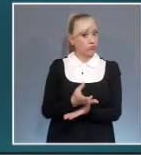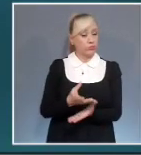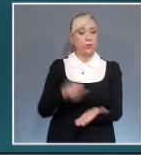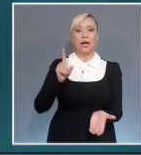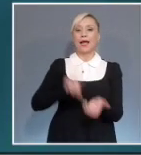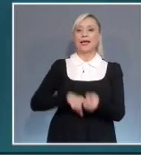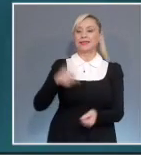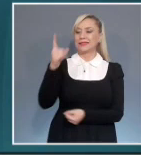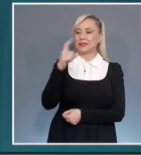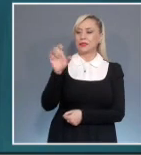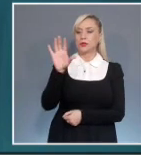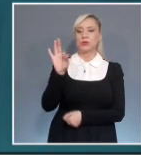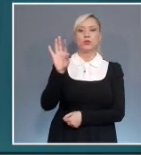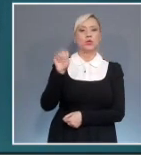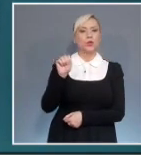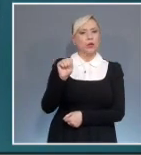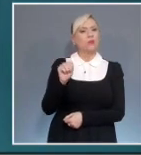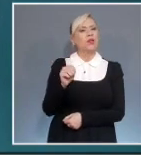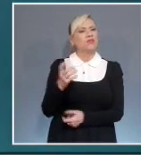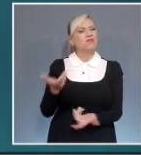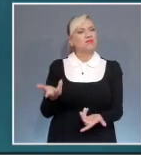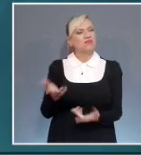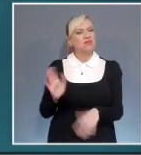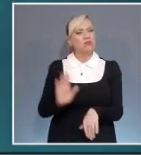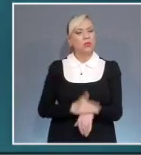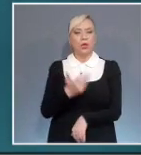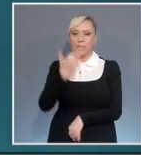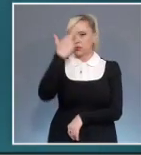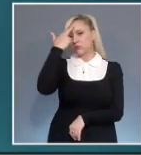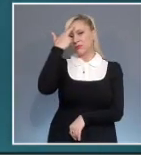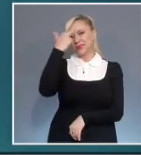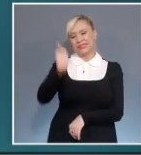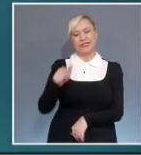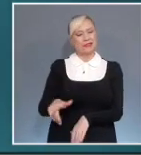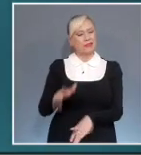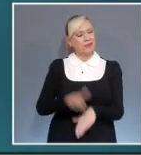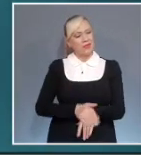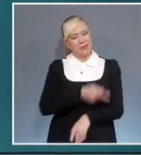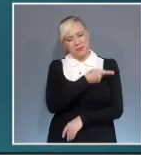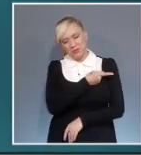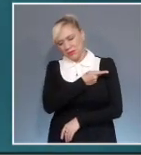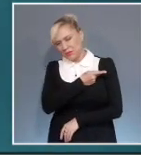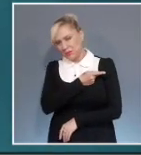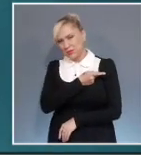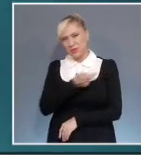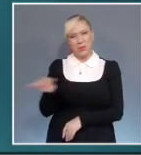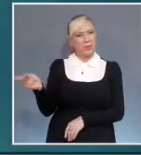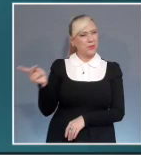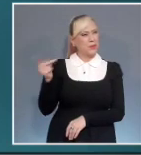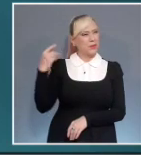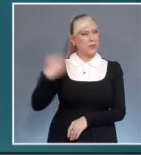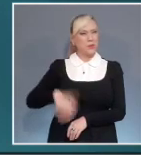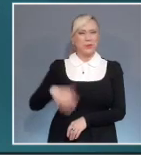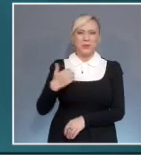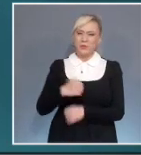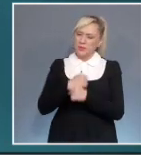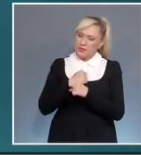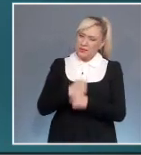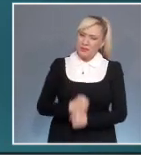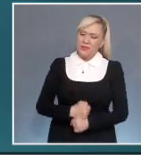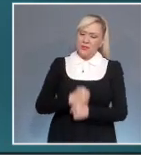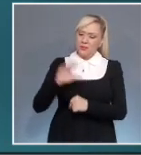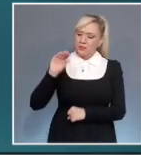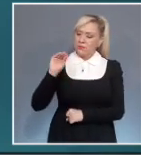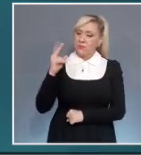las personas se encontraban en una situación de pobreza extrema, es decir, en el 92% de los